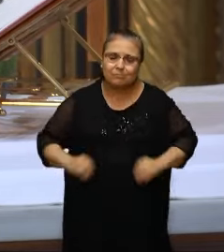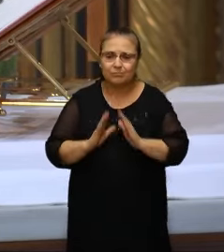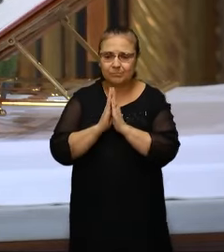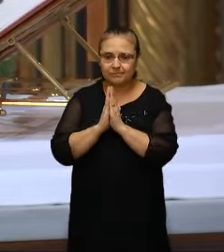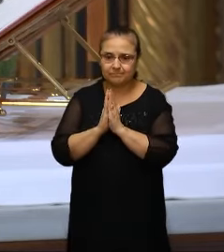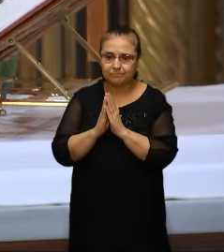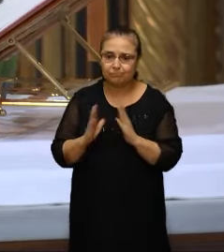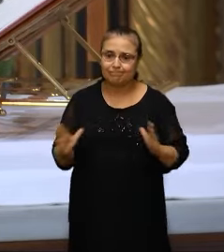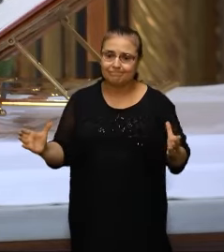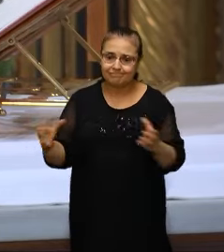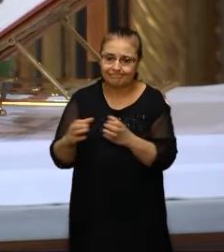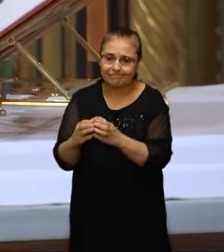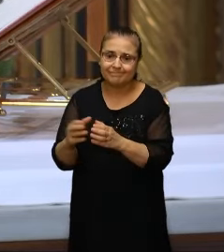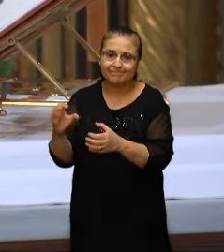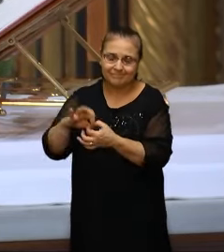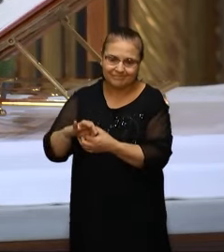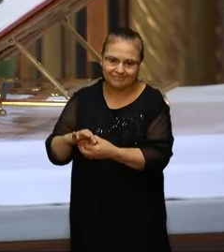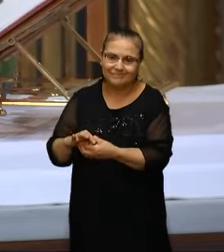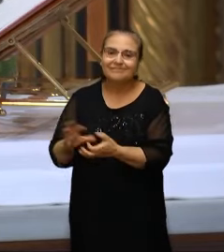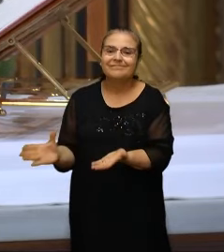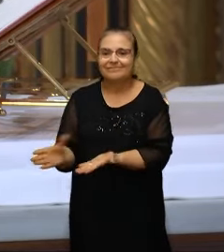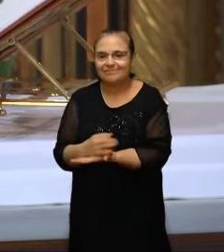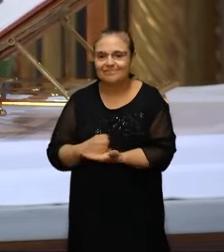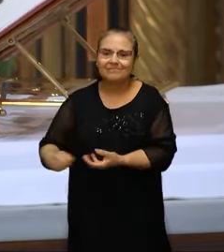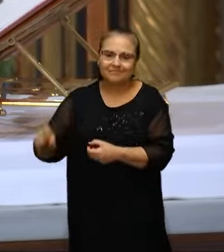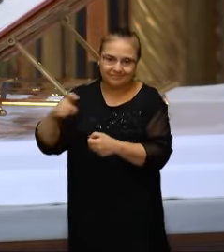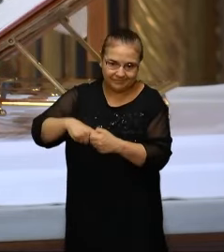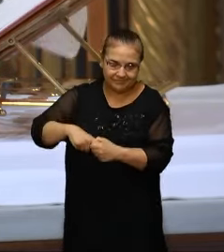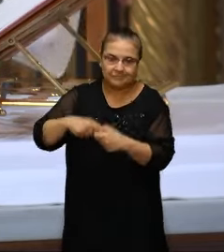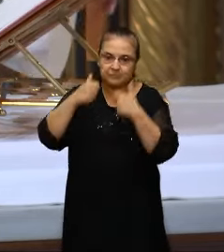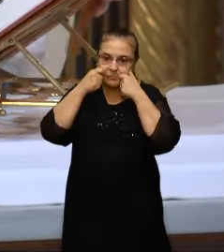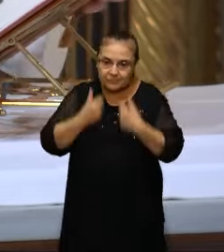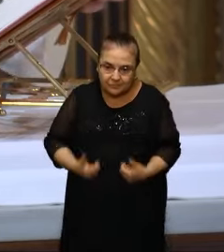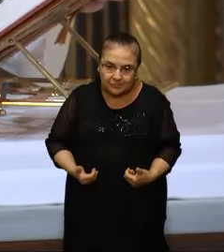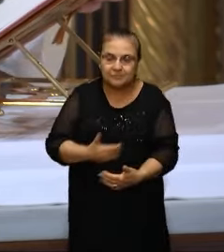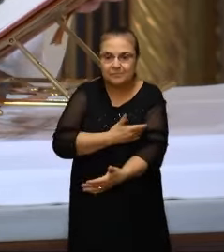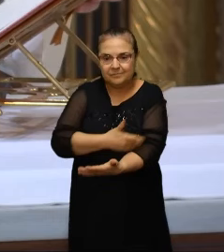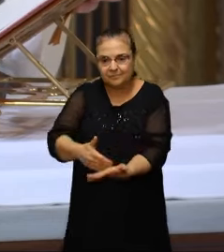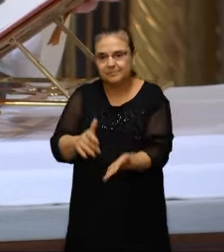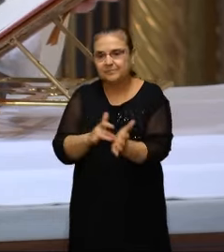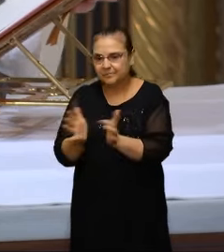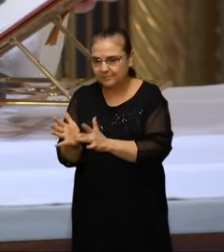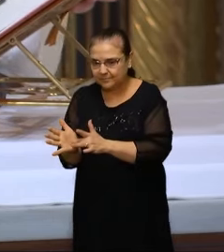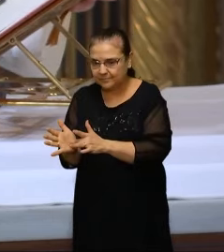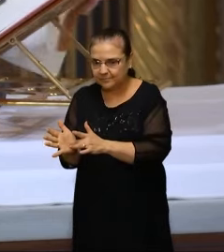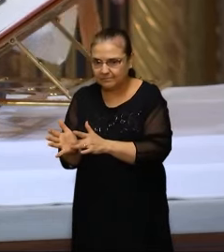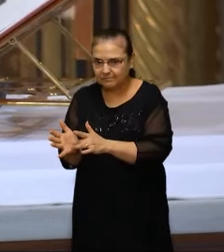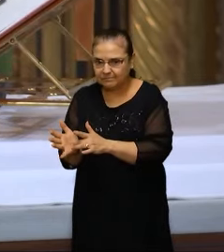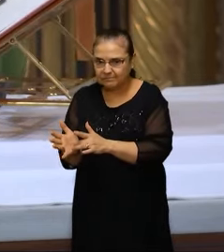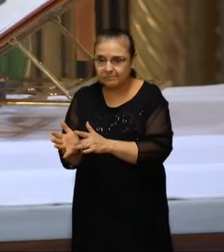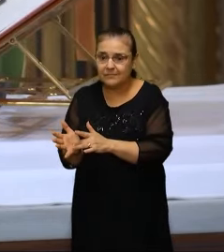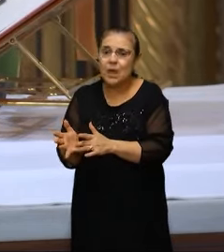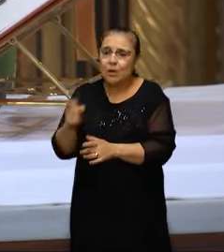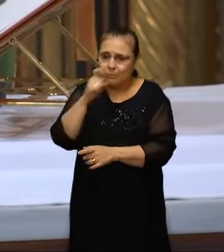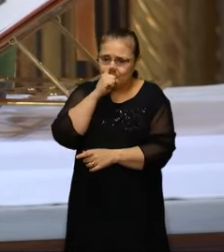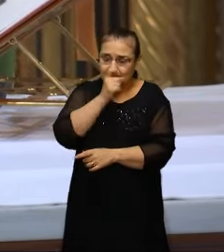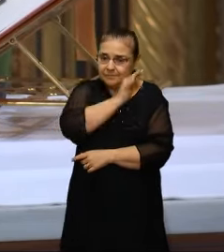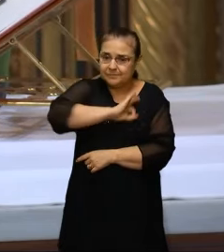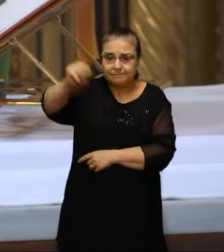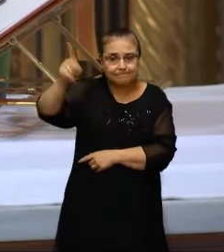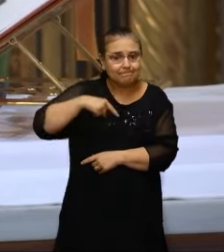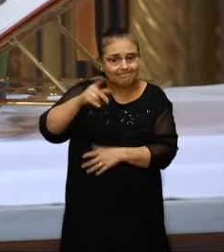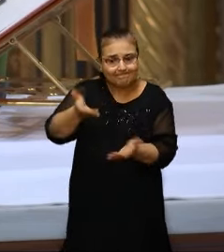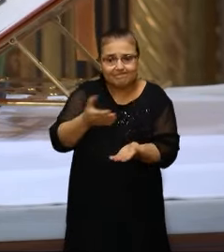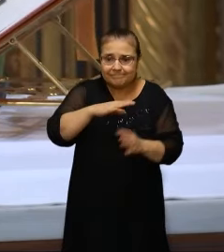espíritu santo congregue la unidad A cuántos participamos del cuerpo y la sangre de Cristo acuérdate